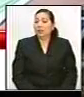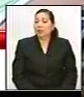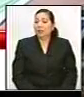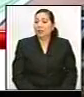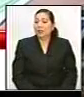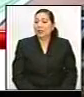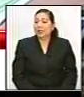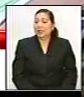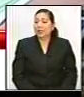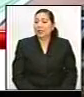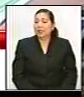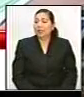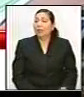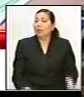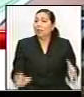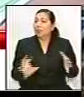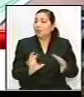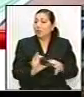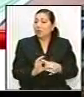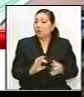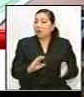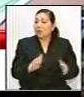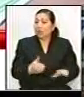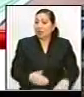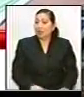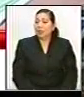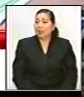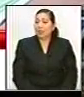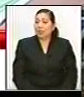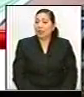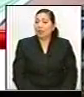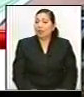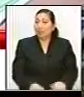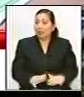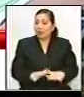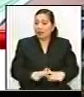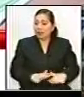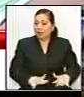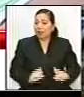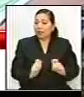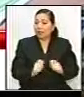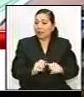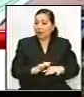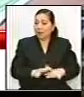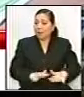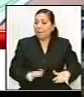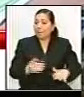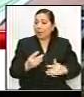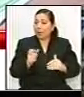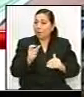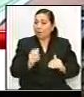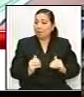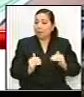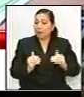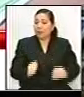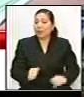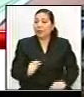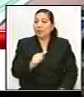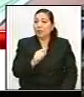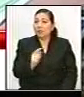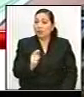los socios que falleció y tenía su terreno, y nos dio ese terreno para el adulto mayor en